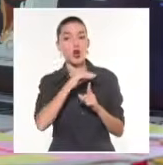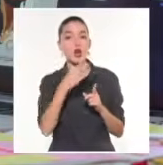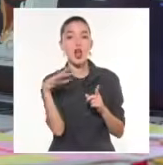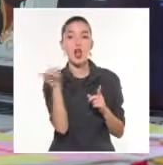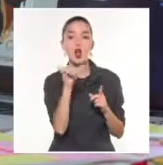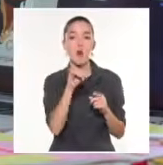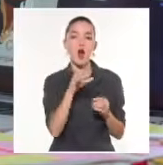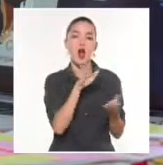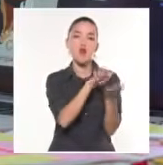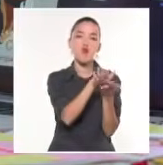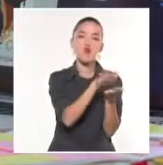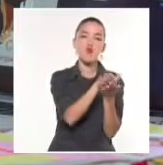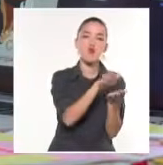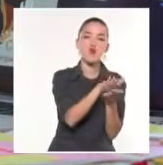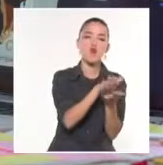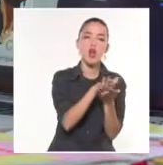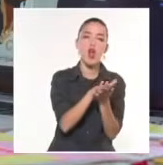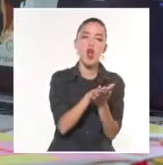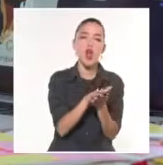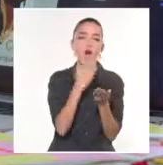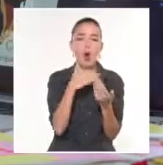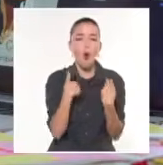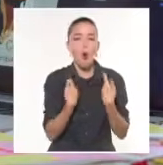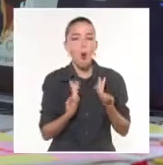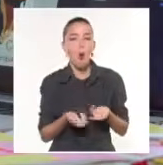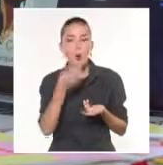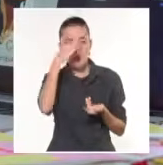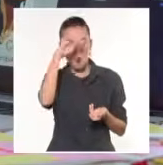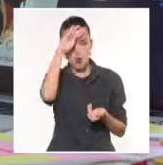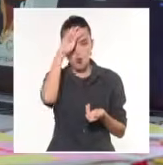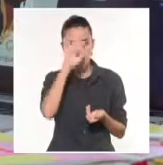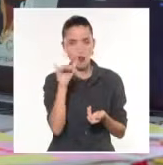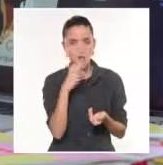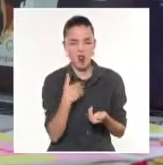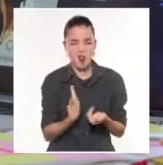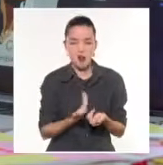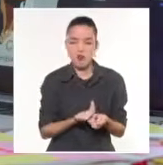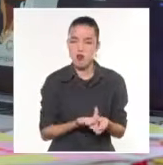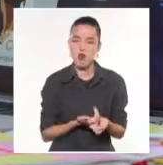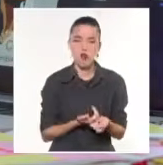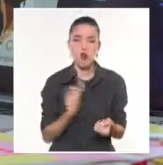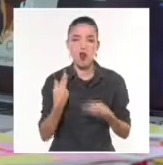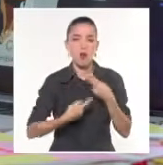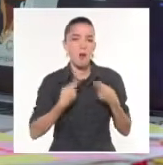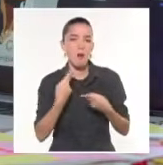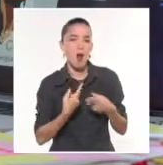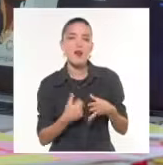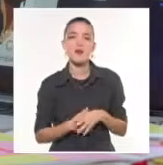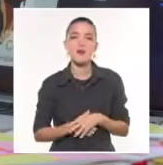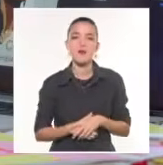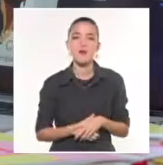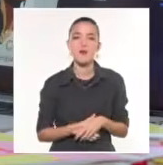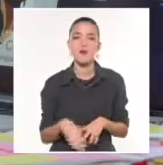registra cómo nosotros somos, y para posibles modelos, como varias iniciativas que hay ahora mismo a nivel internacional, vamos a tener una forma